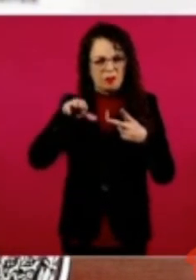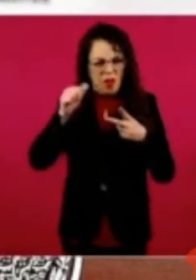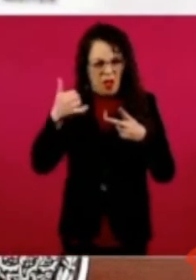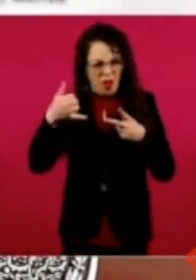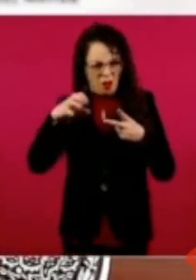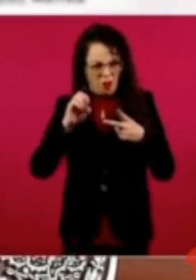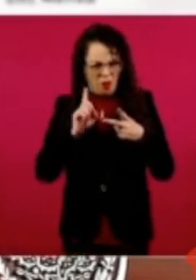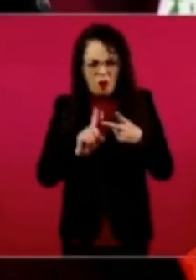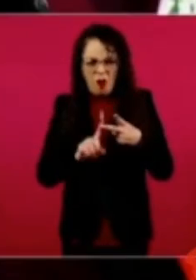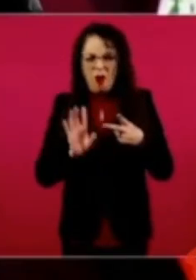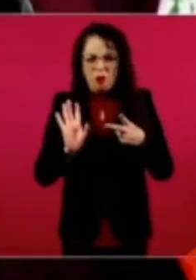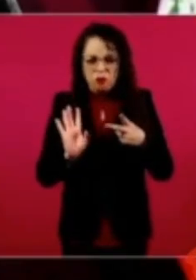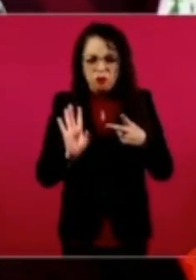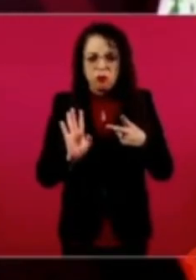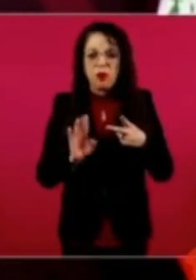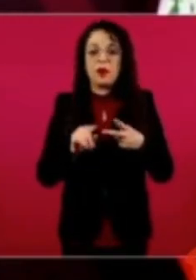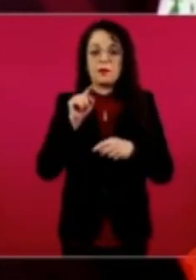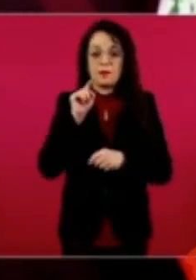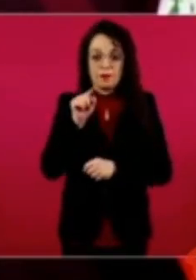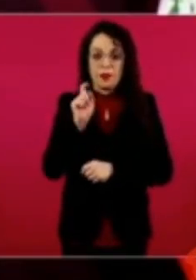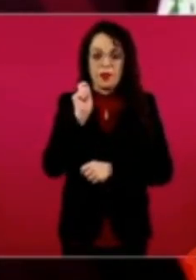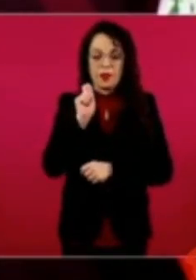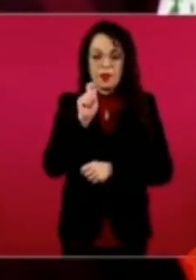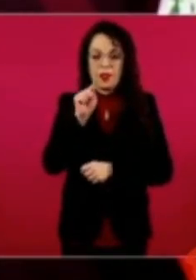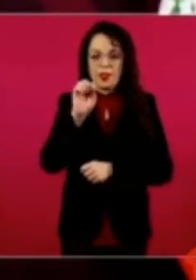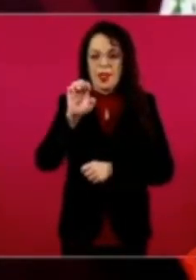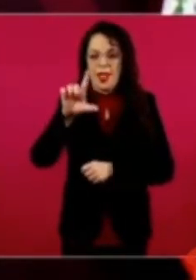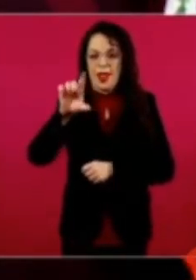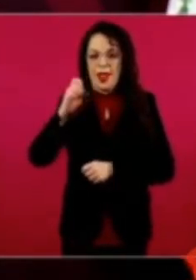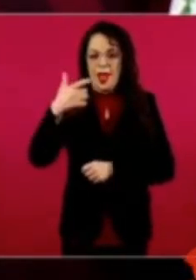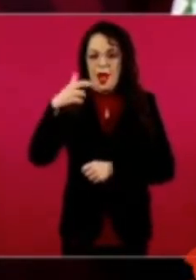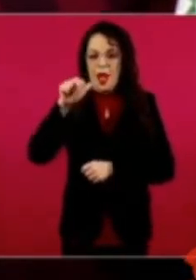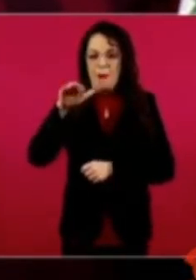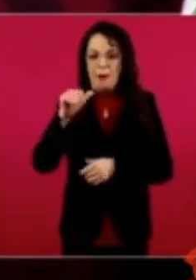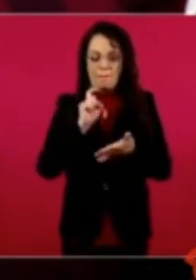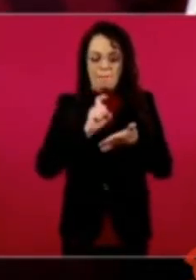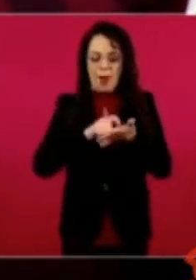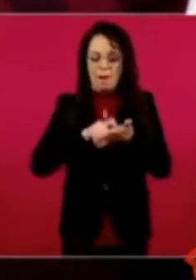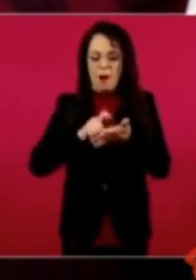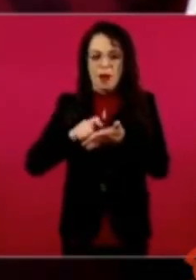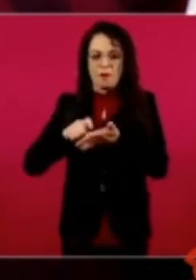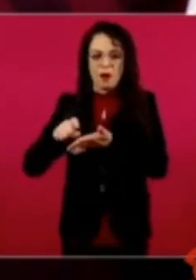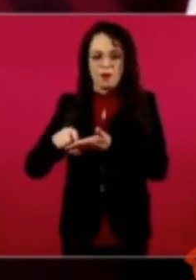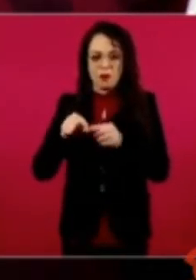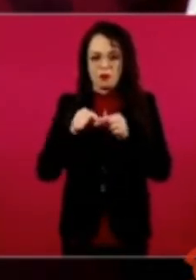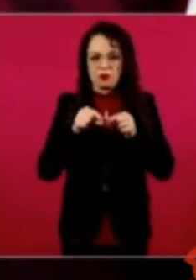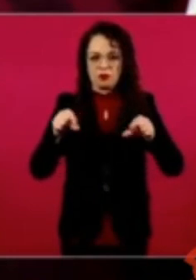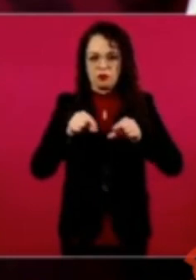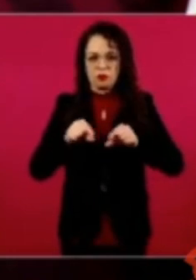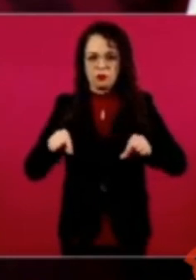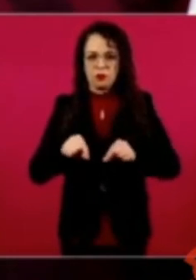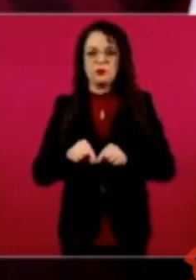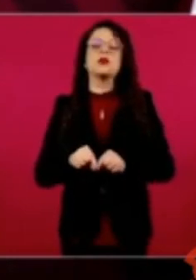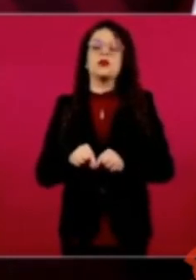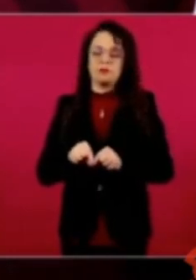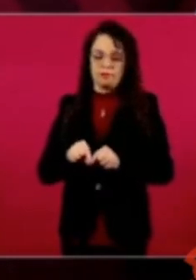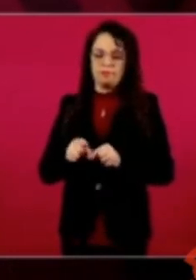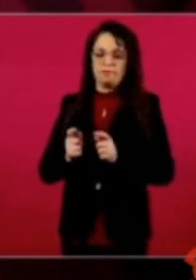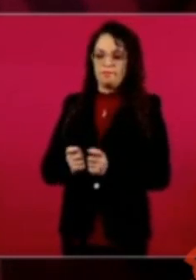le ponen un telegrama a Ramón Corral, que era el ministro del Interior de Porfirio